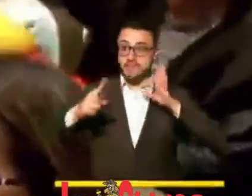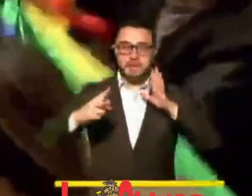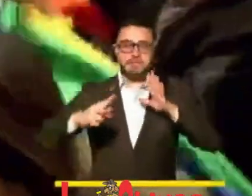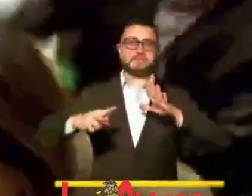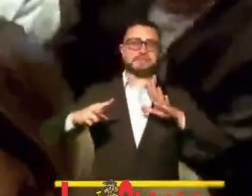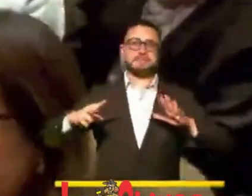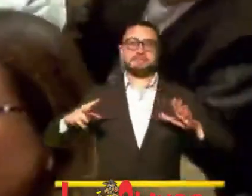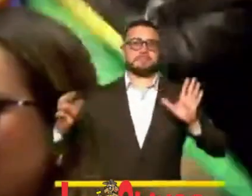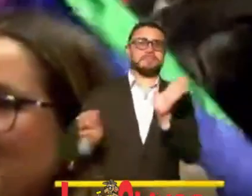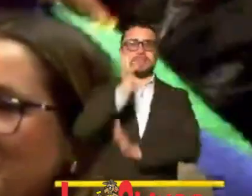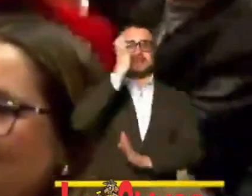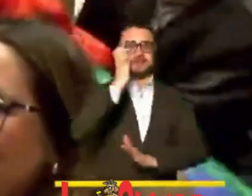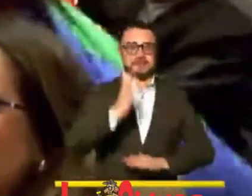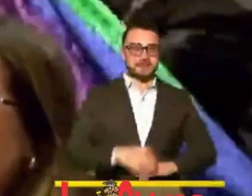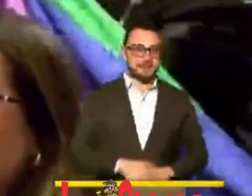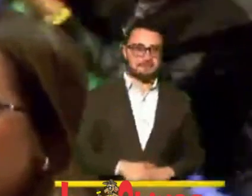está